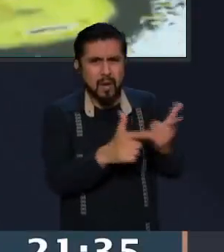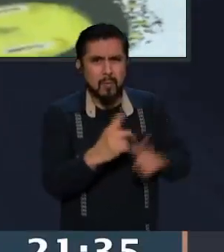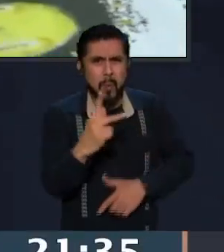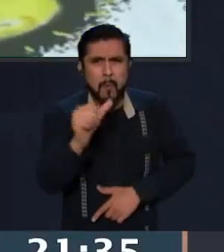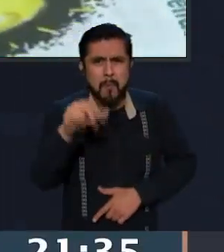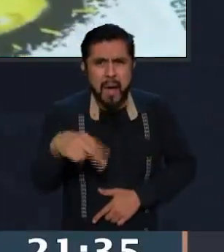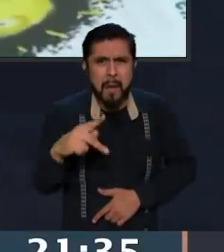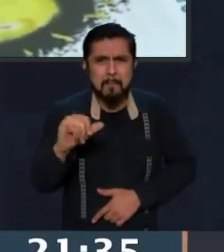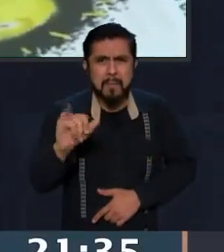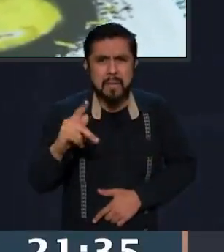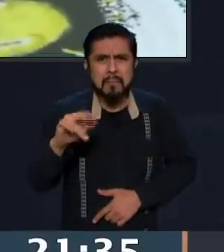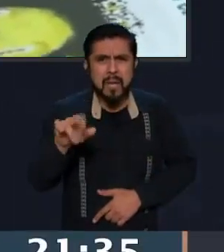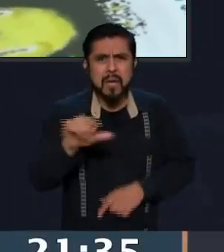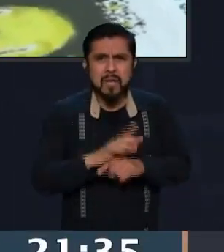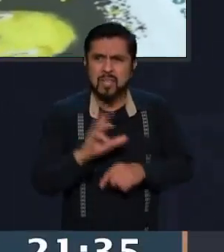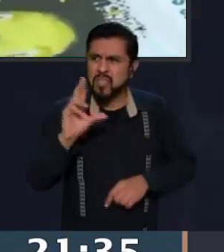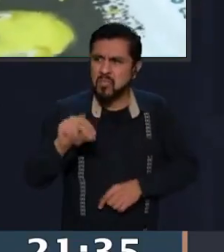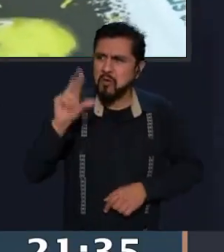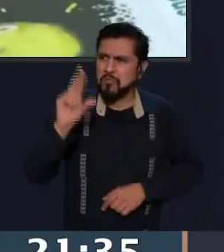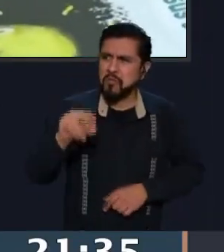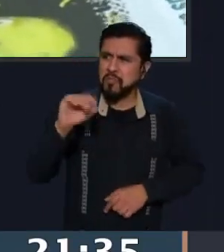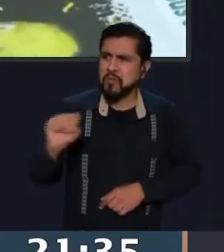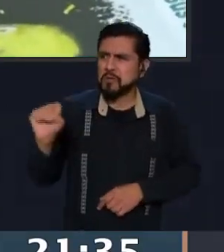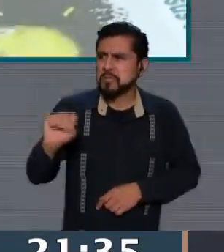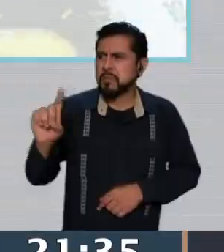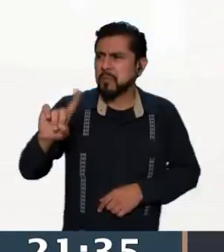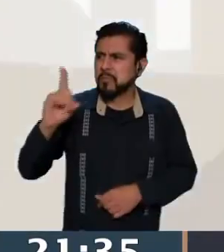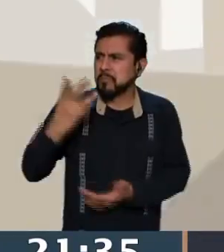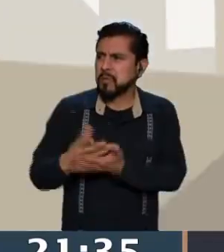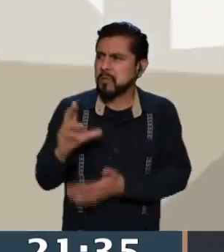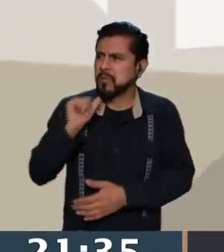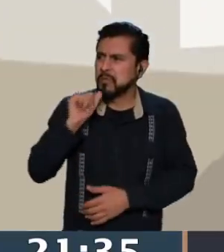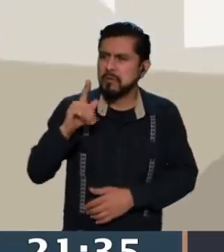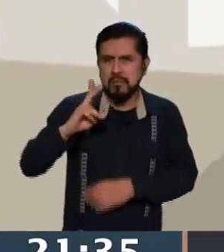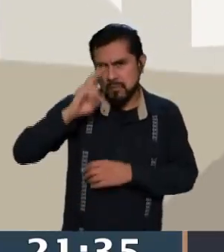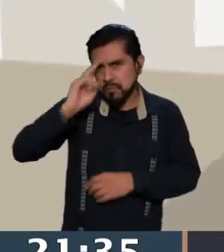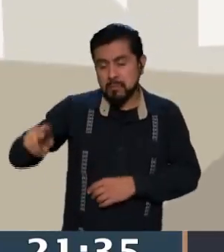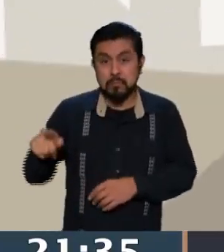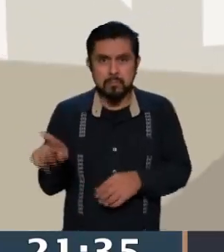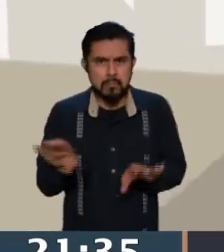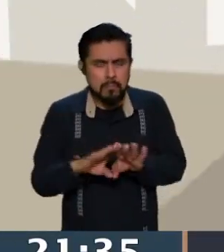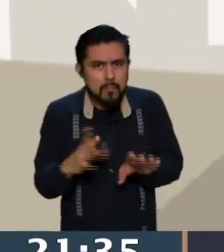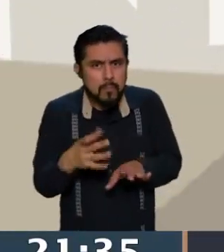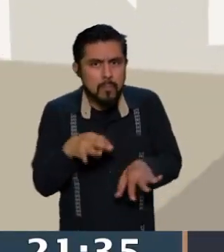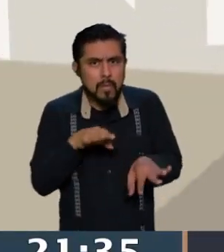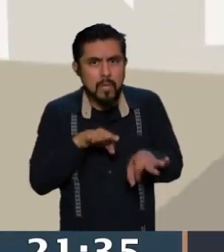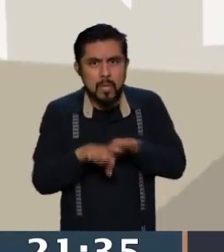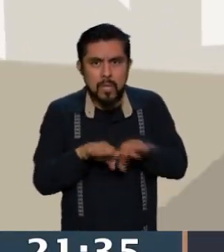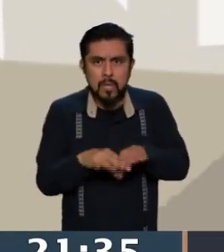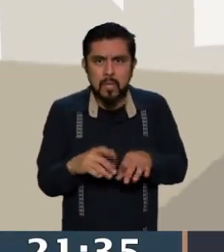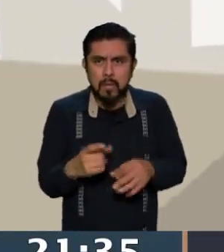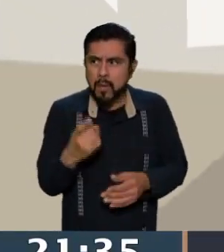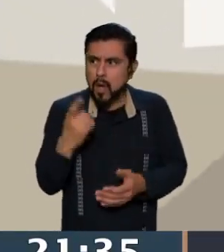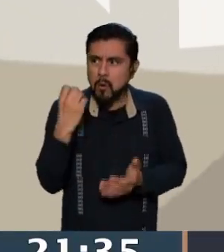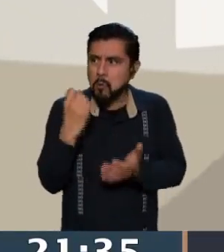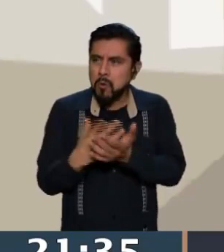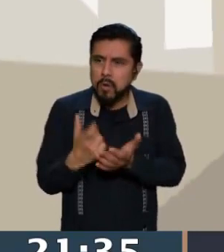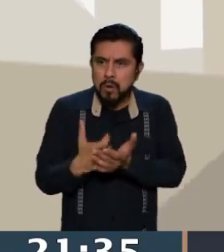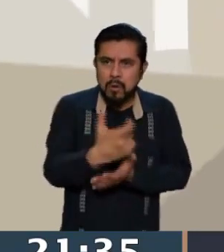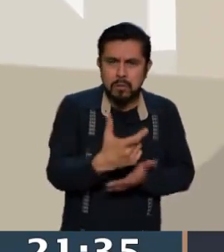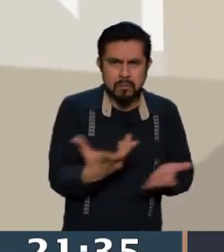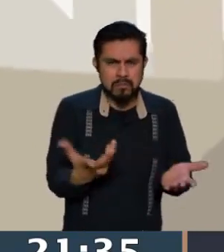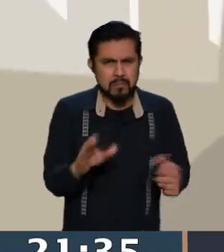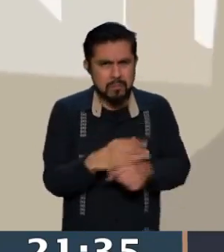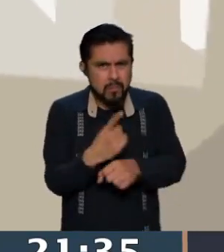su fuerza detuvo como un avance que, como te digo, no es solo lo salarial, sino también viene este tipo de cuestiones que